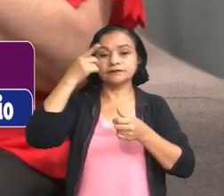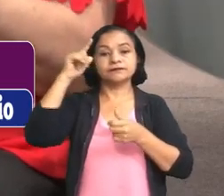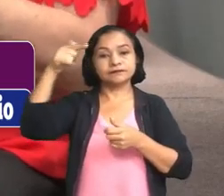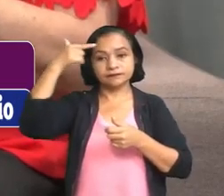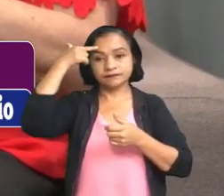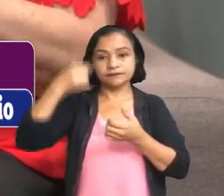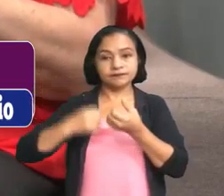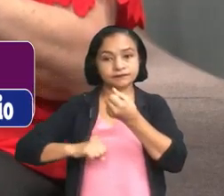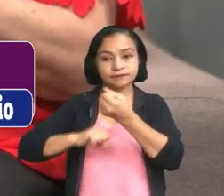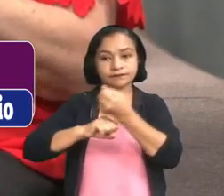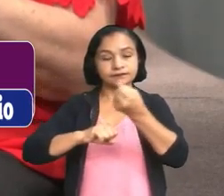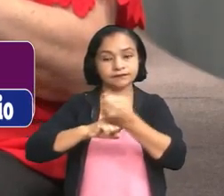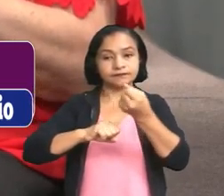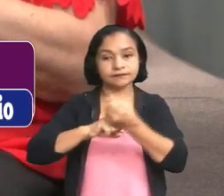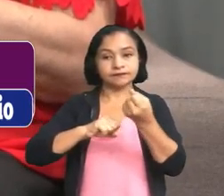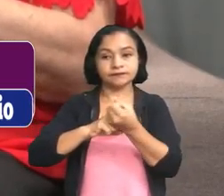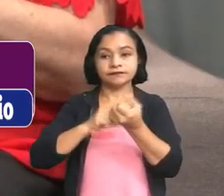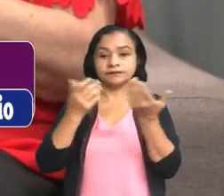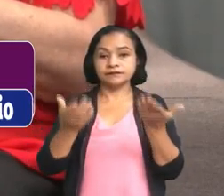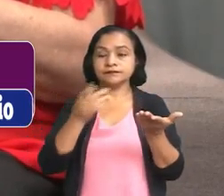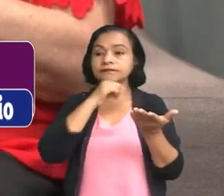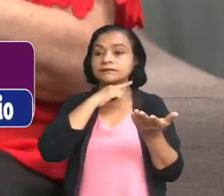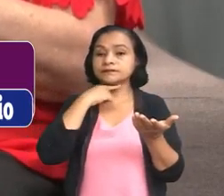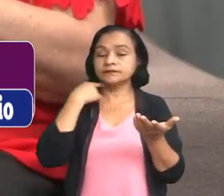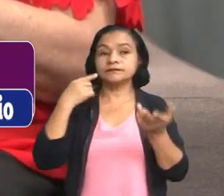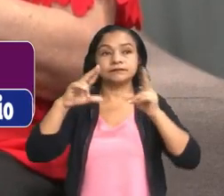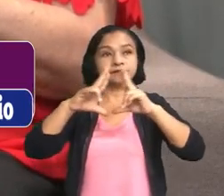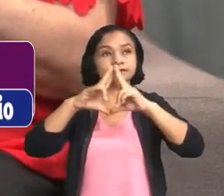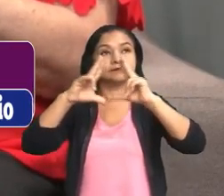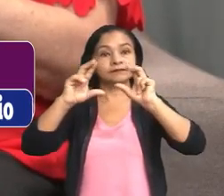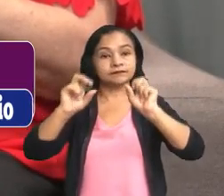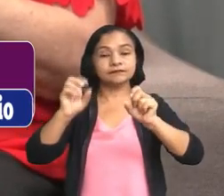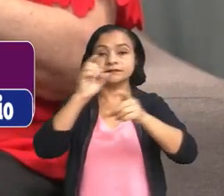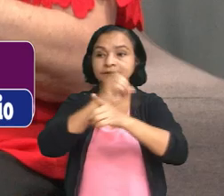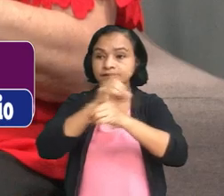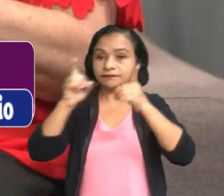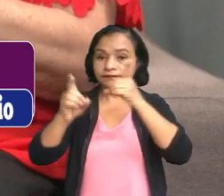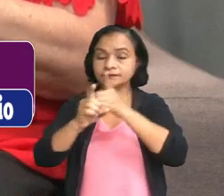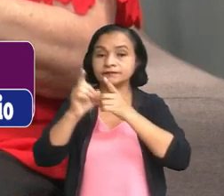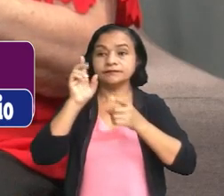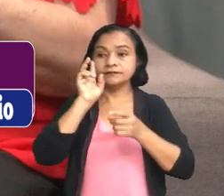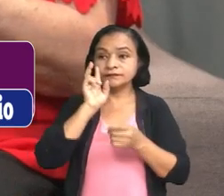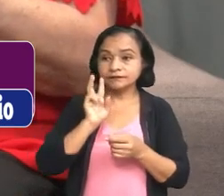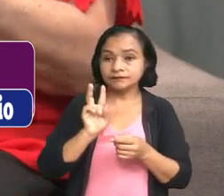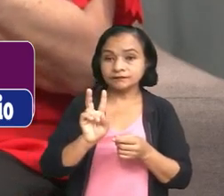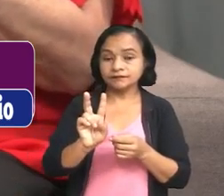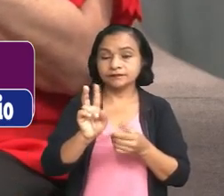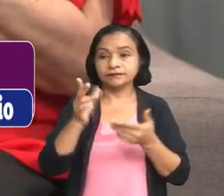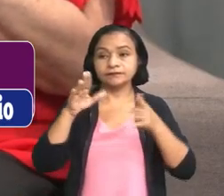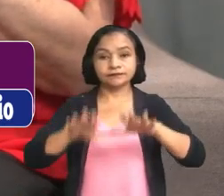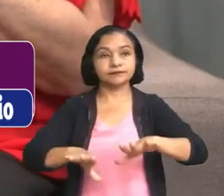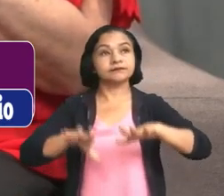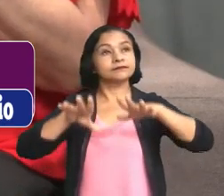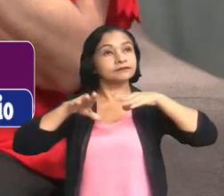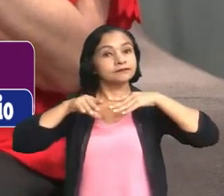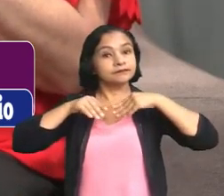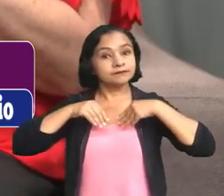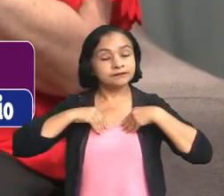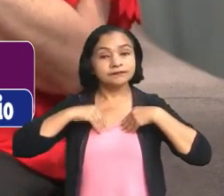que es lo que verdaderamente como nicaragüenses debemos de valorar, de aceptar,